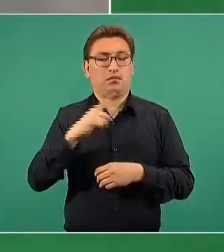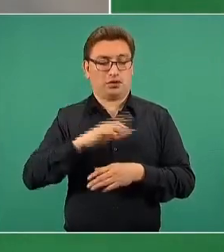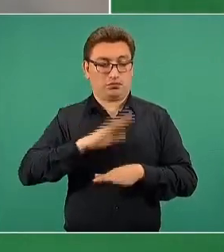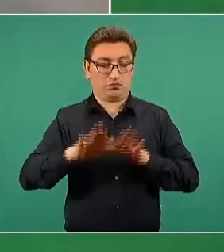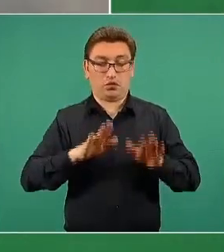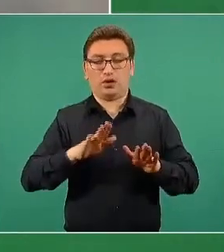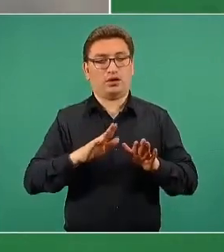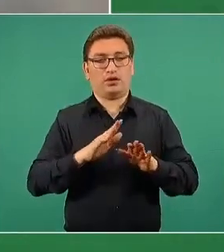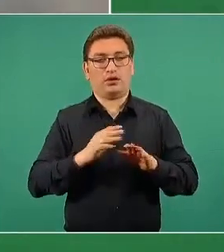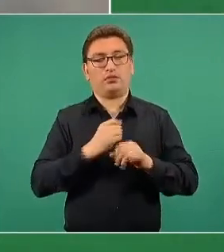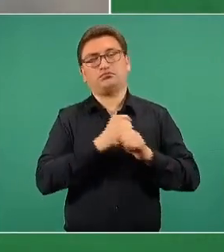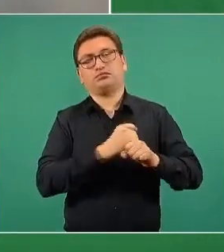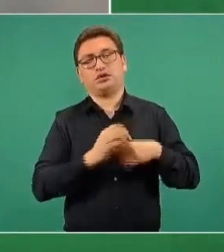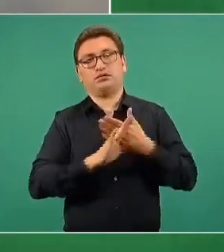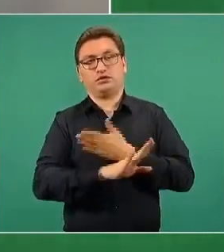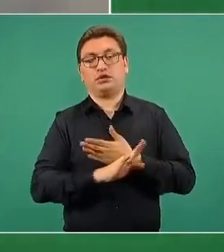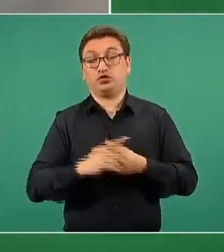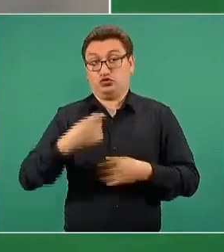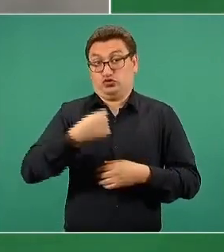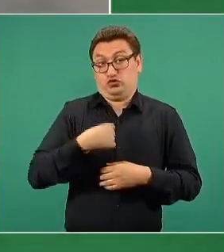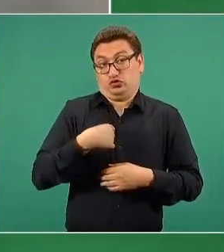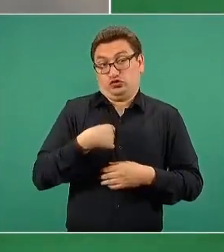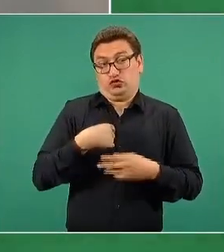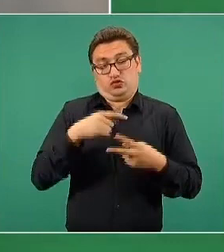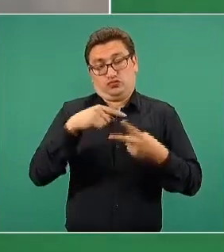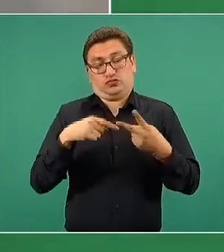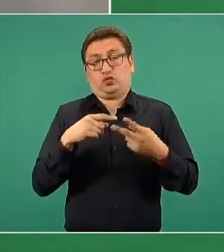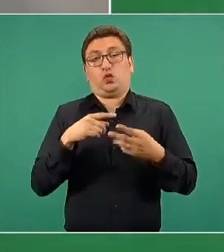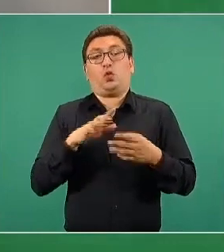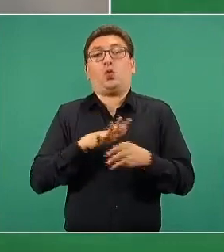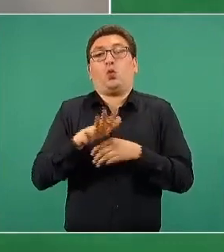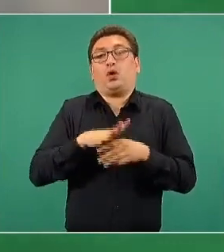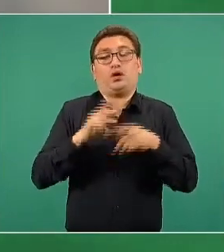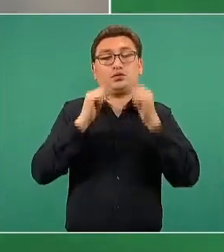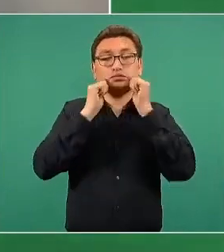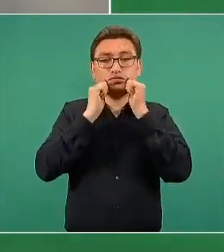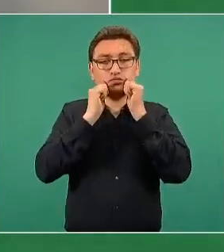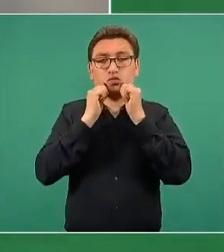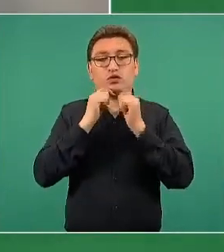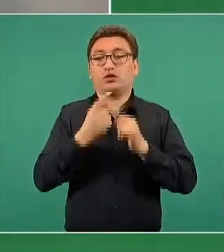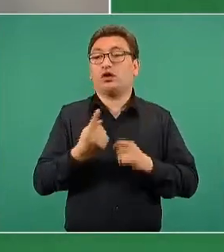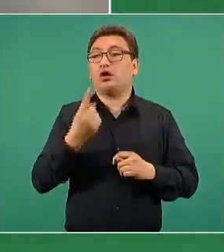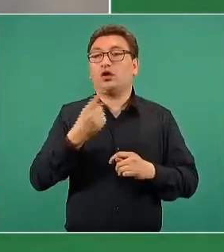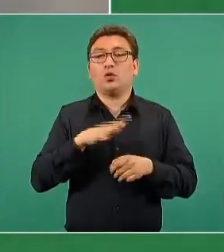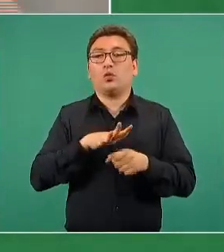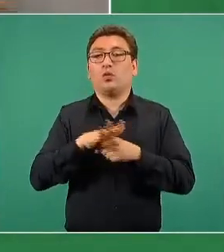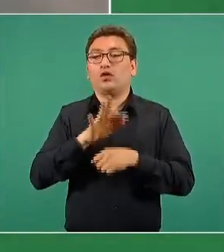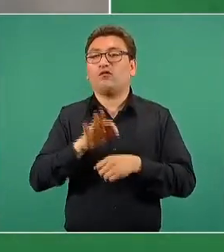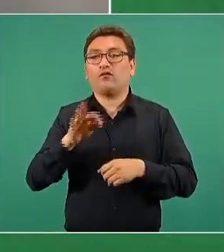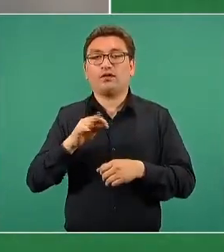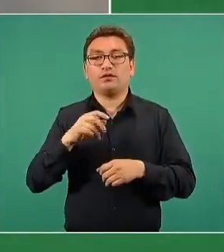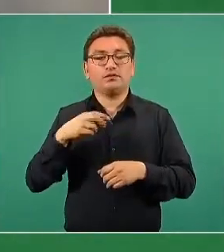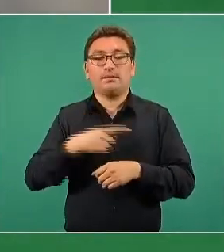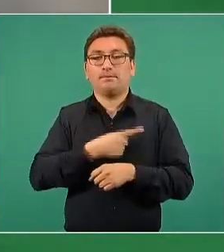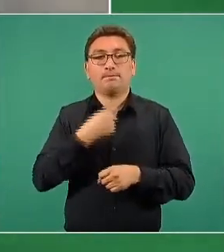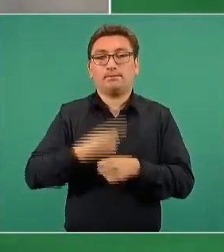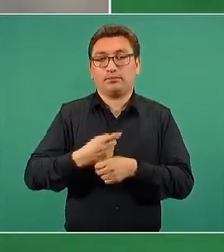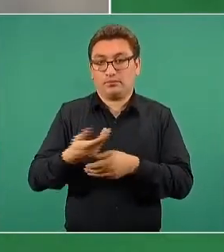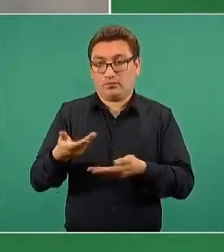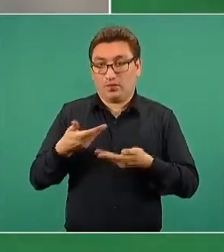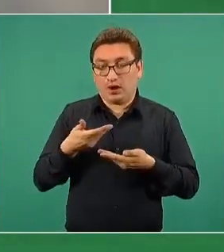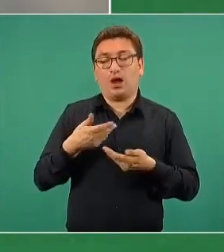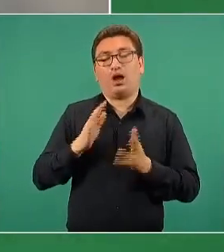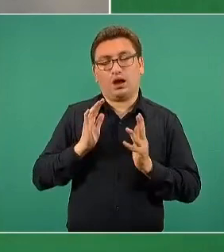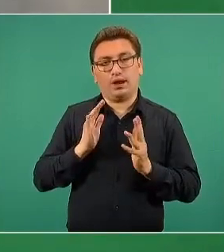muerte. Entonces, yo me aplicaría la primera que me van a